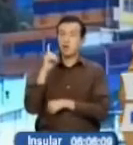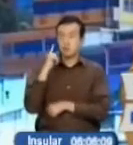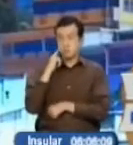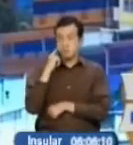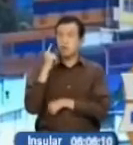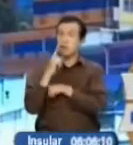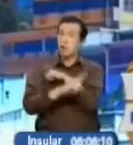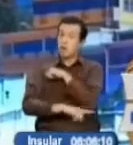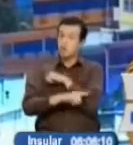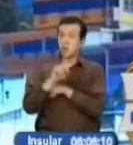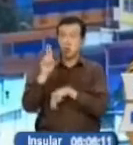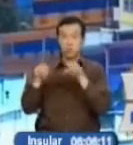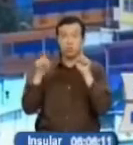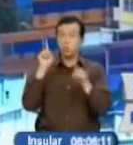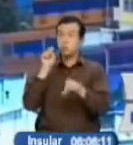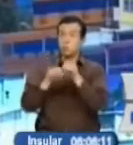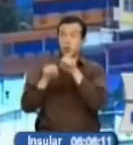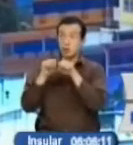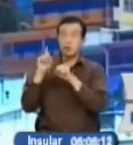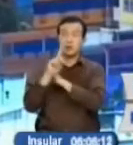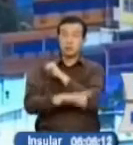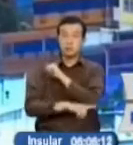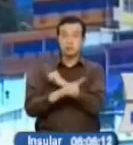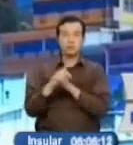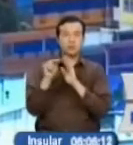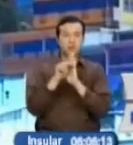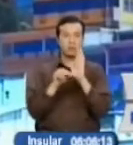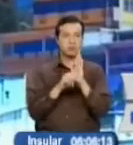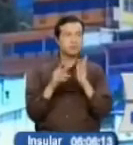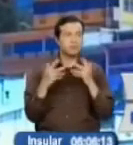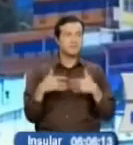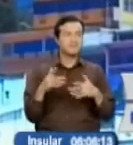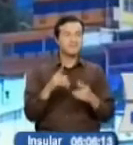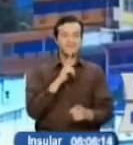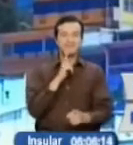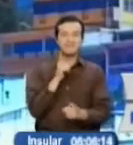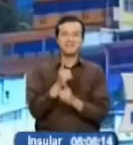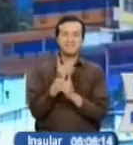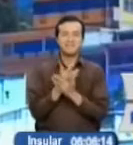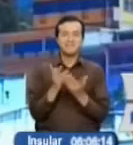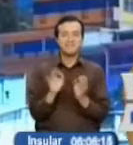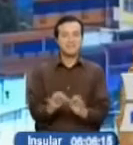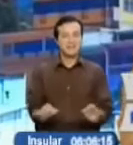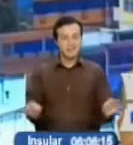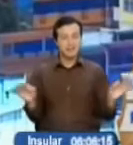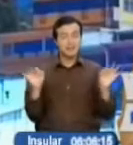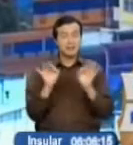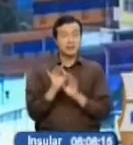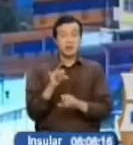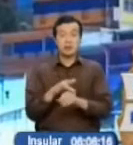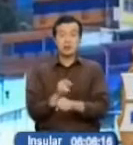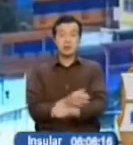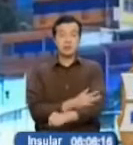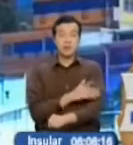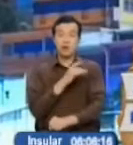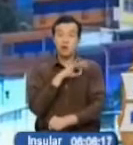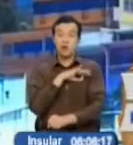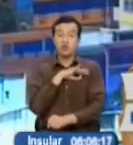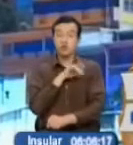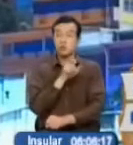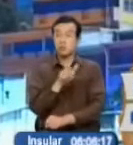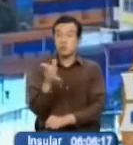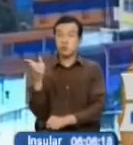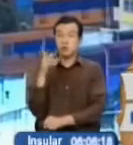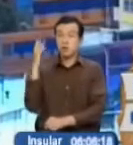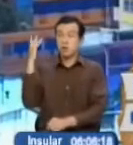Pero más allá de la normativa, más allá de la normativa, Carlos, es realmente la conciencia de la gente. Los últimos